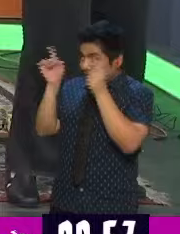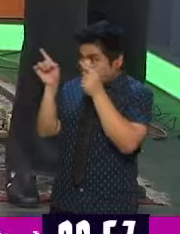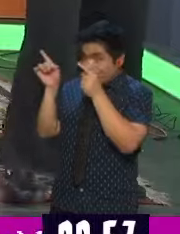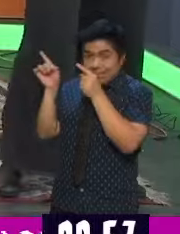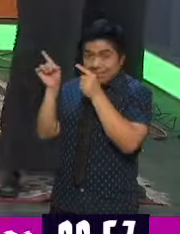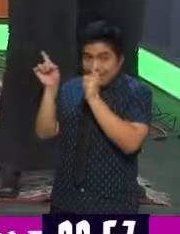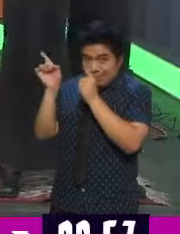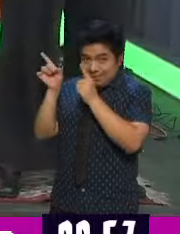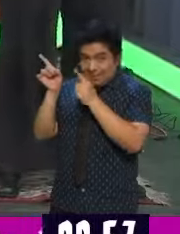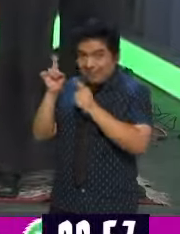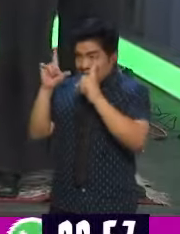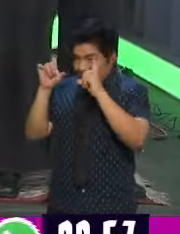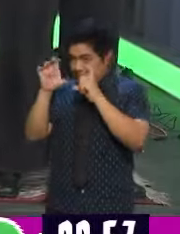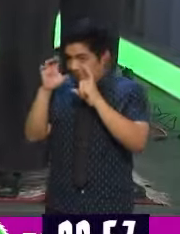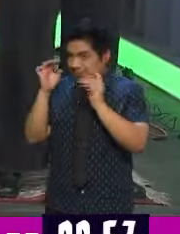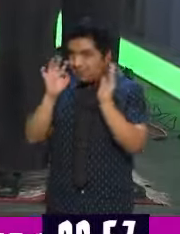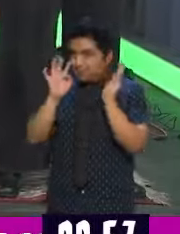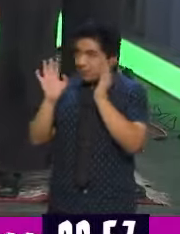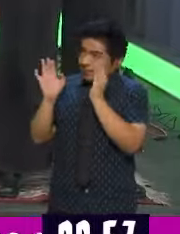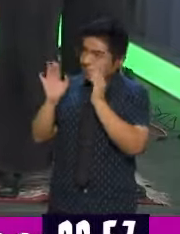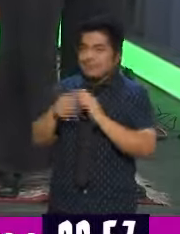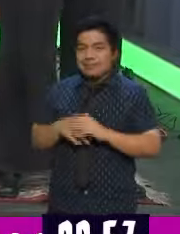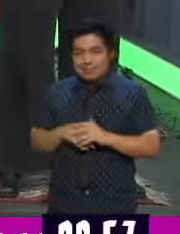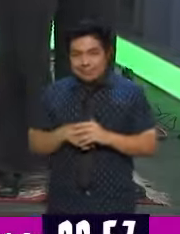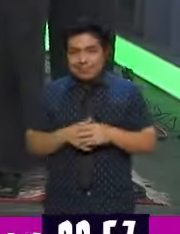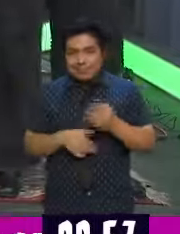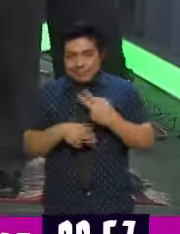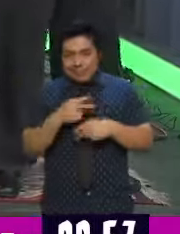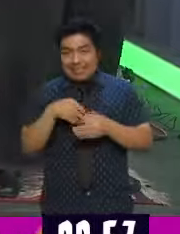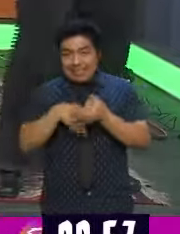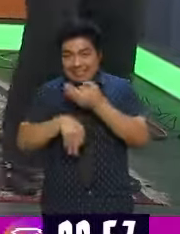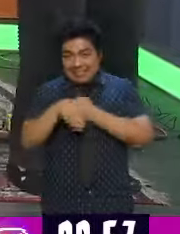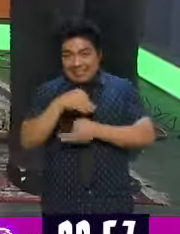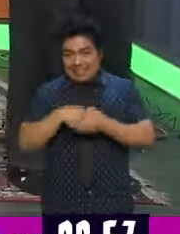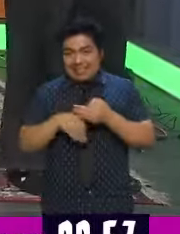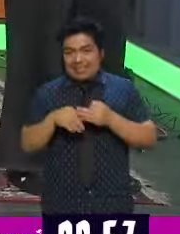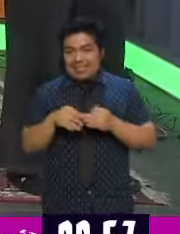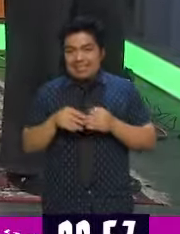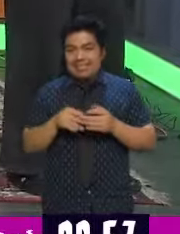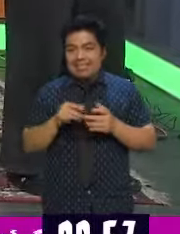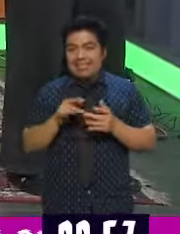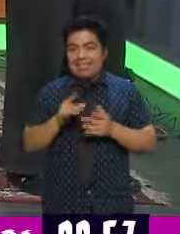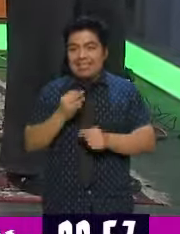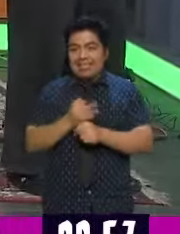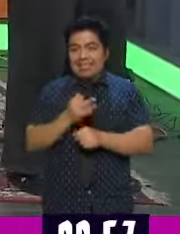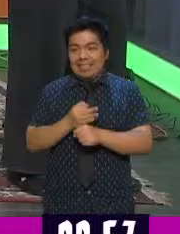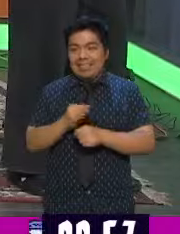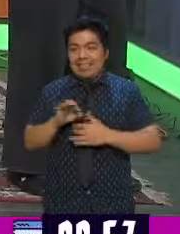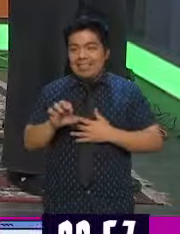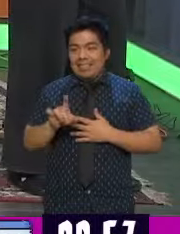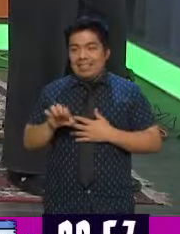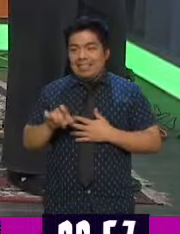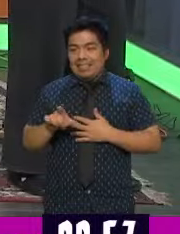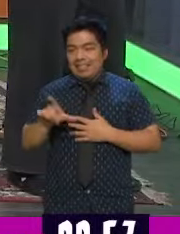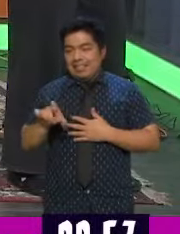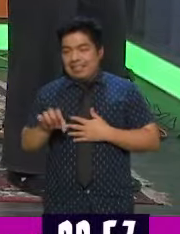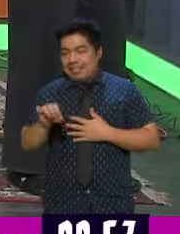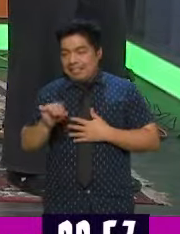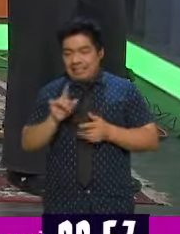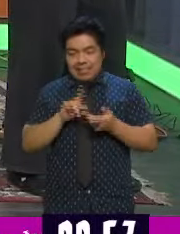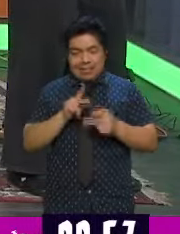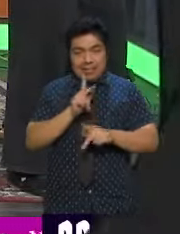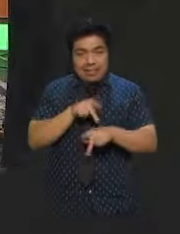ya y además, bailando un poquito. Eso. Venga, todo al mismo tiempo. Estamos como Dimensión Exilio en todo. En TikTok,